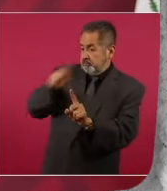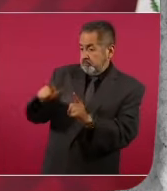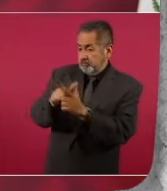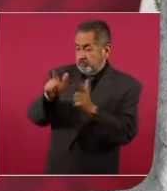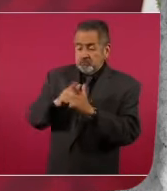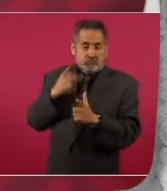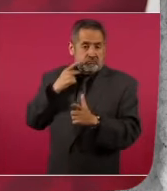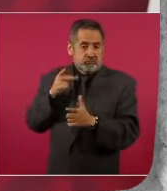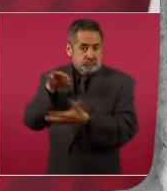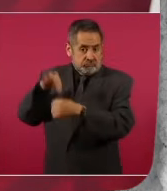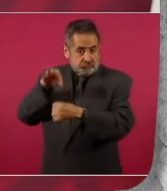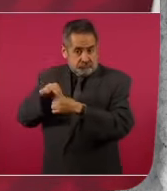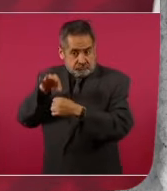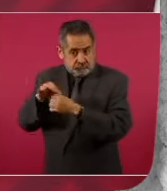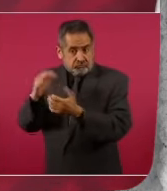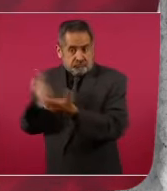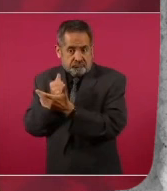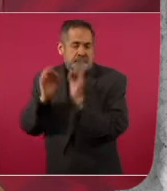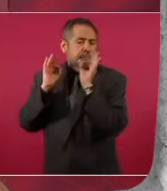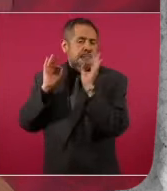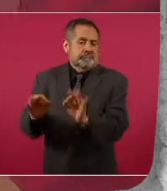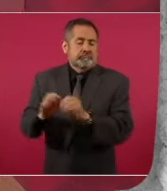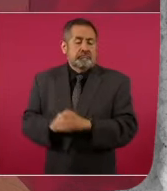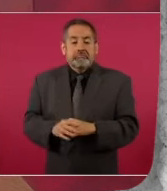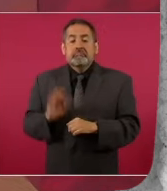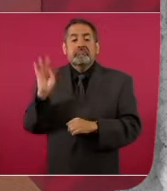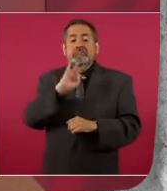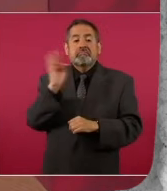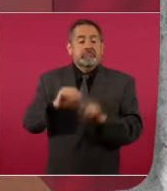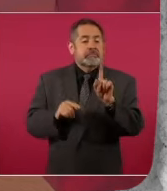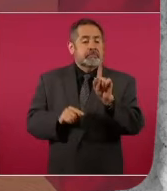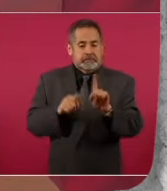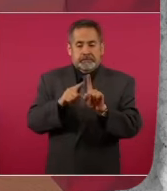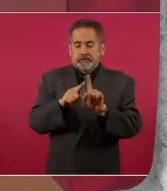porque si no lo van a ningunear.